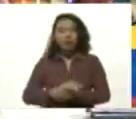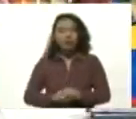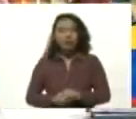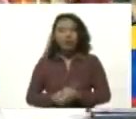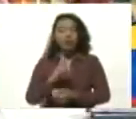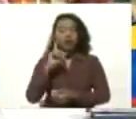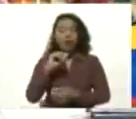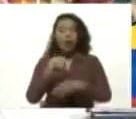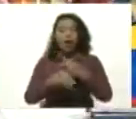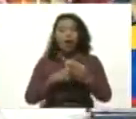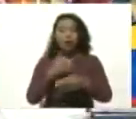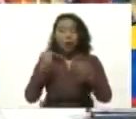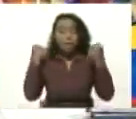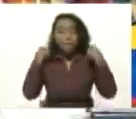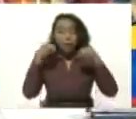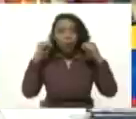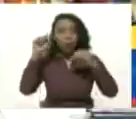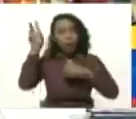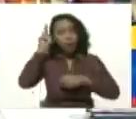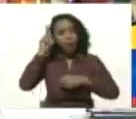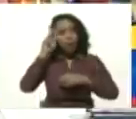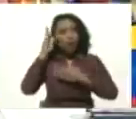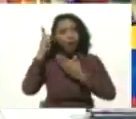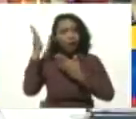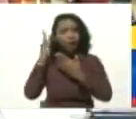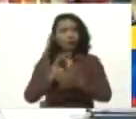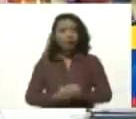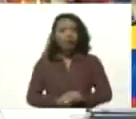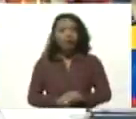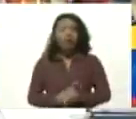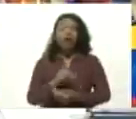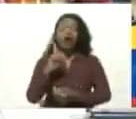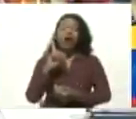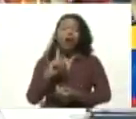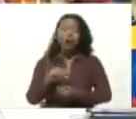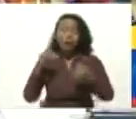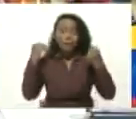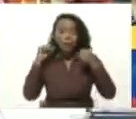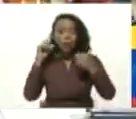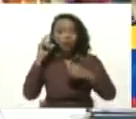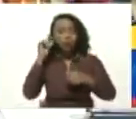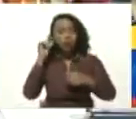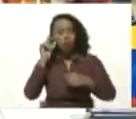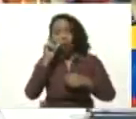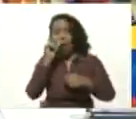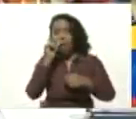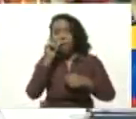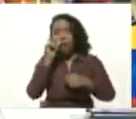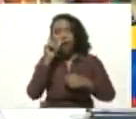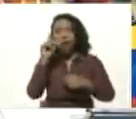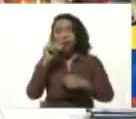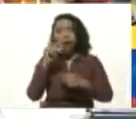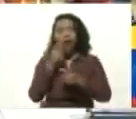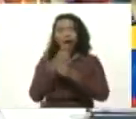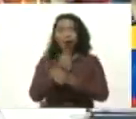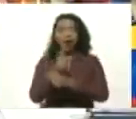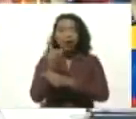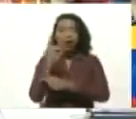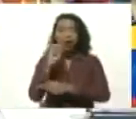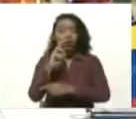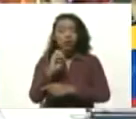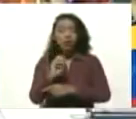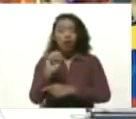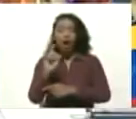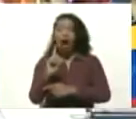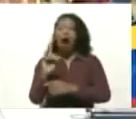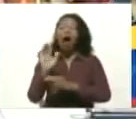también hizo sus pasantías como profesor ahí. También César Trompi es egresado de la UCB, ¿verdad? No, de la UVB.